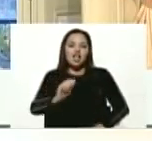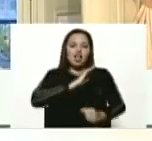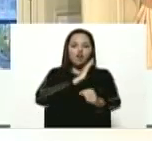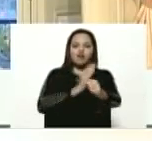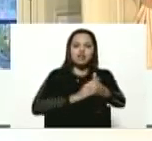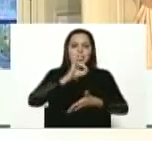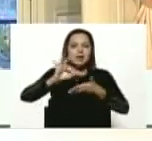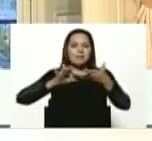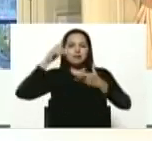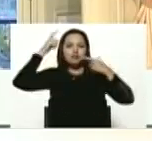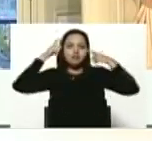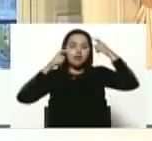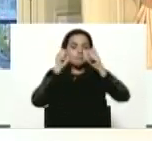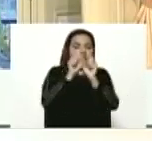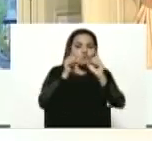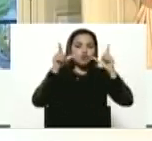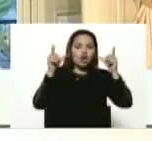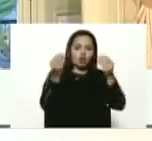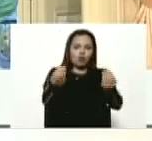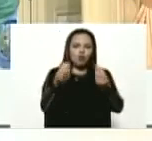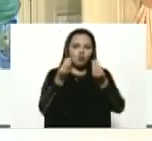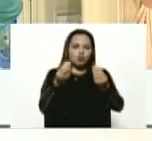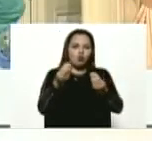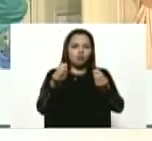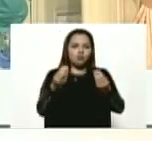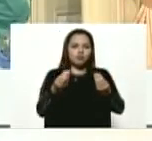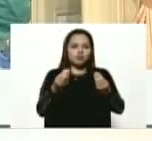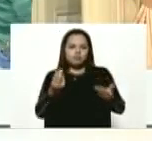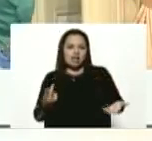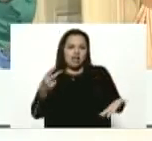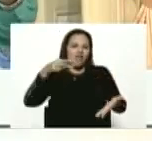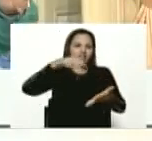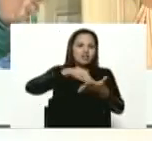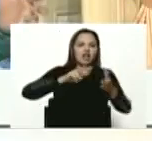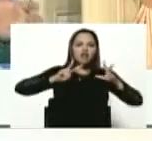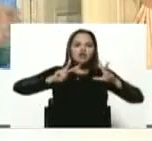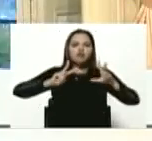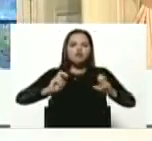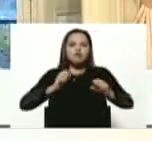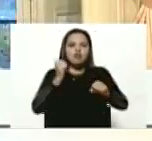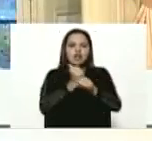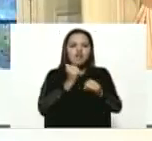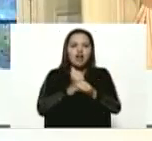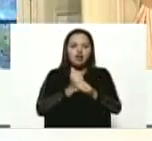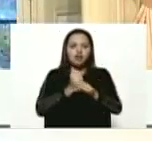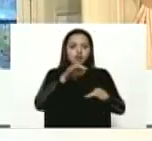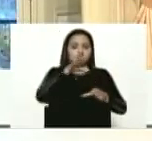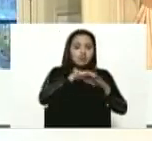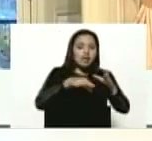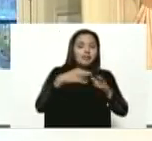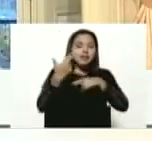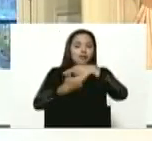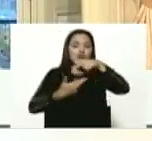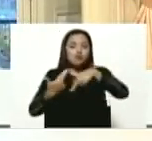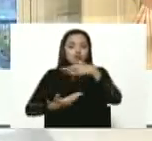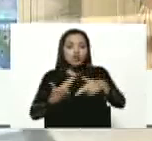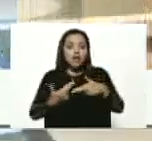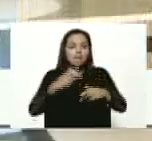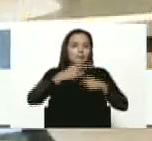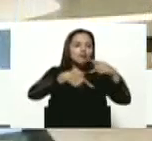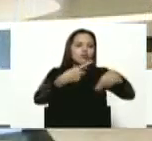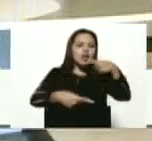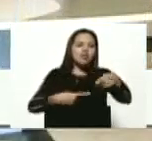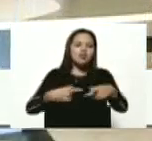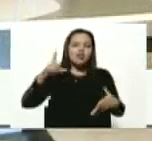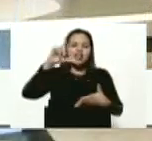Es impresionante cómo se levanta una nueva ola progresista y revolucionaria en América Latina y el